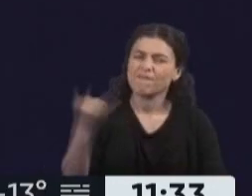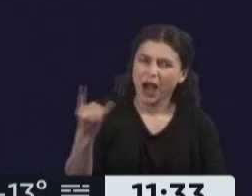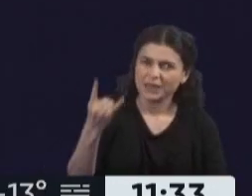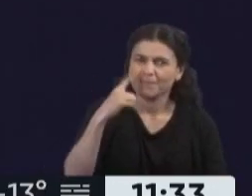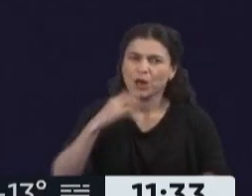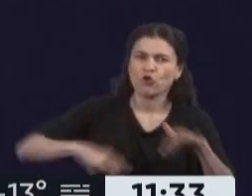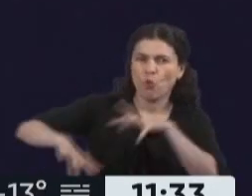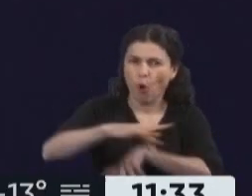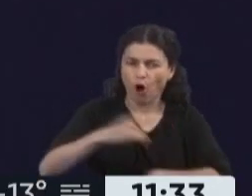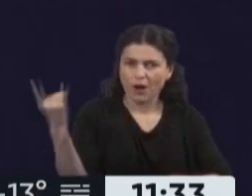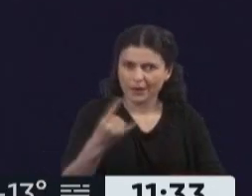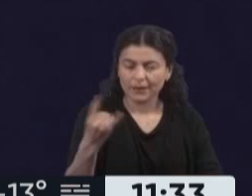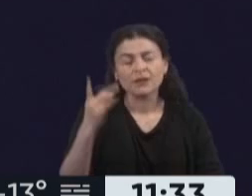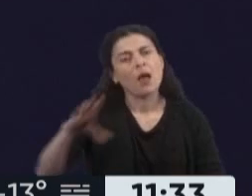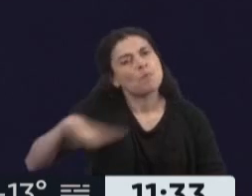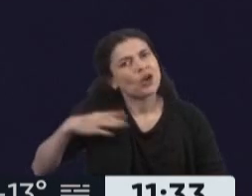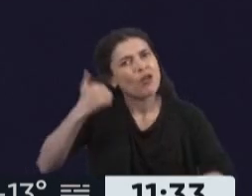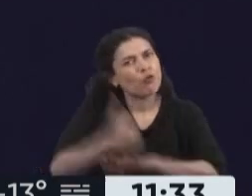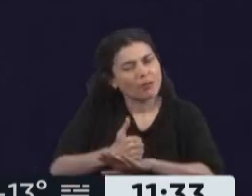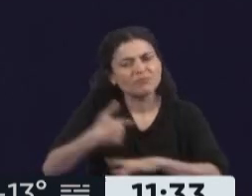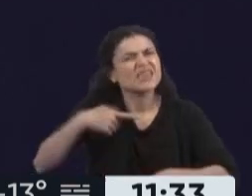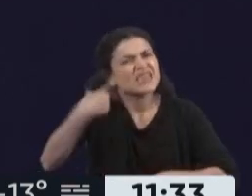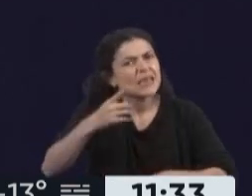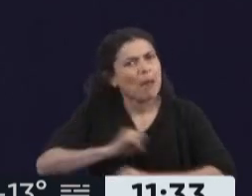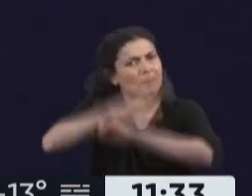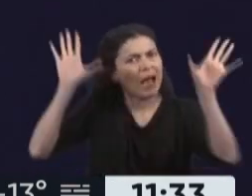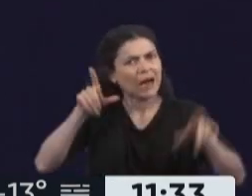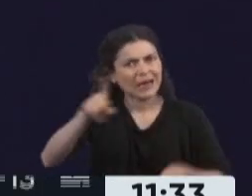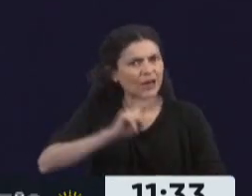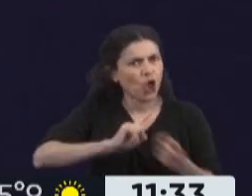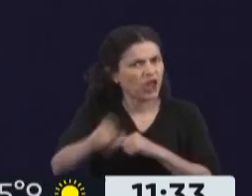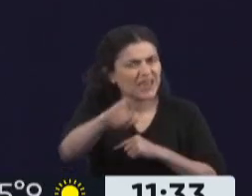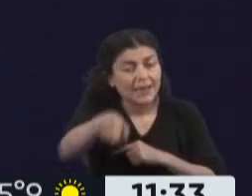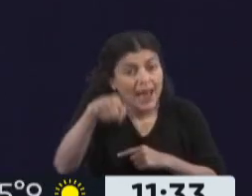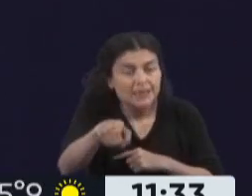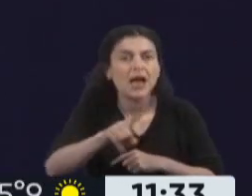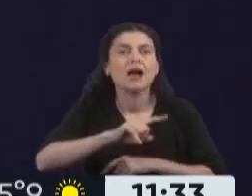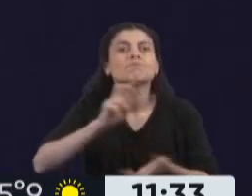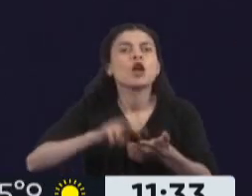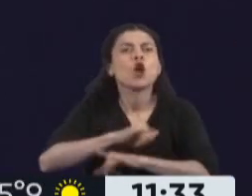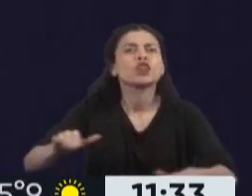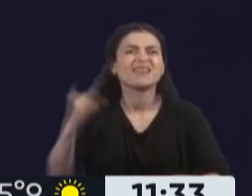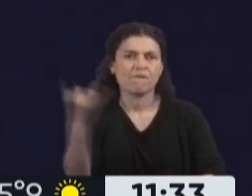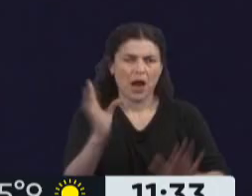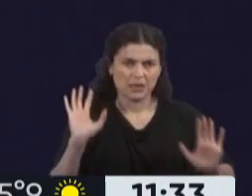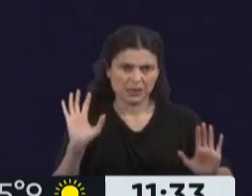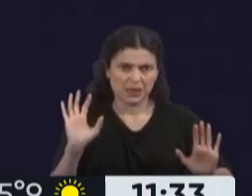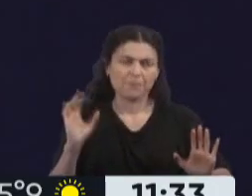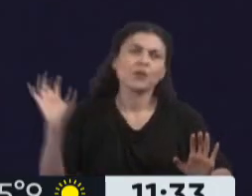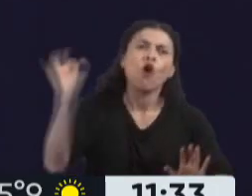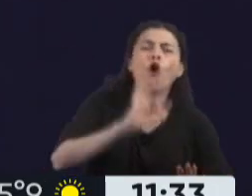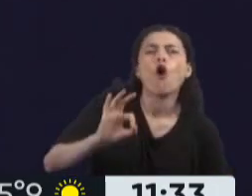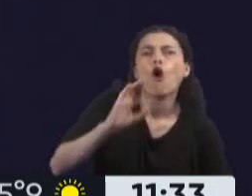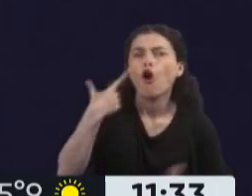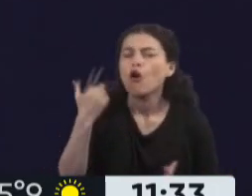una noticia falsa, les aclaro a los periodistas desde siempre que es una noticia incorrecta, falsa o que carece de datos